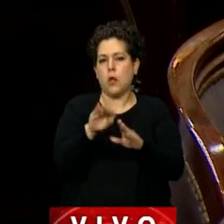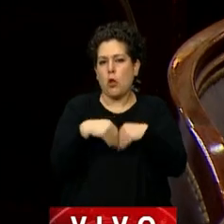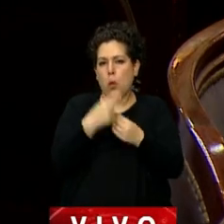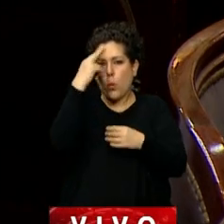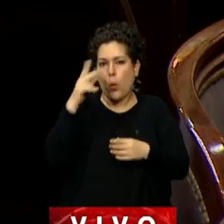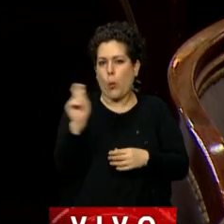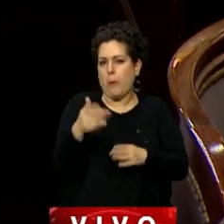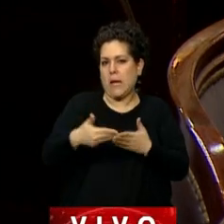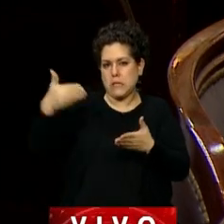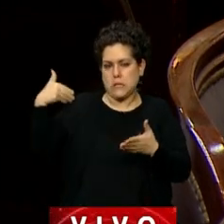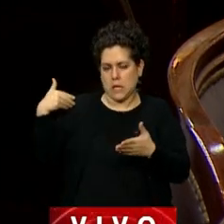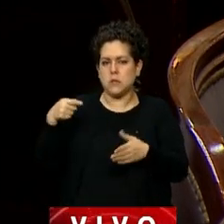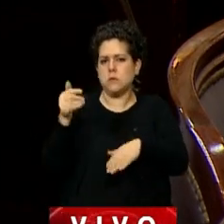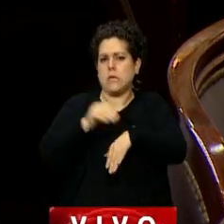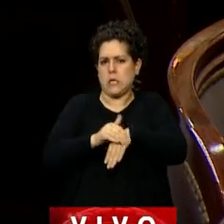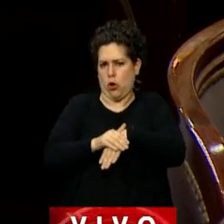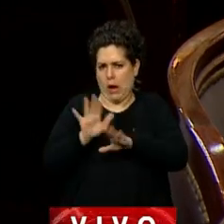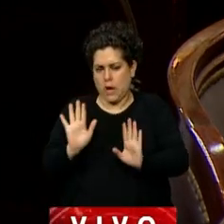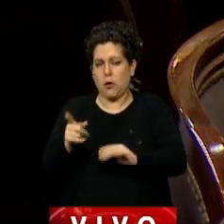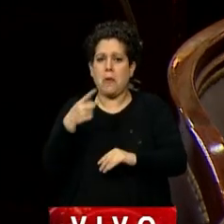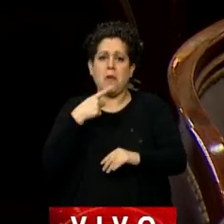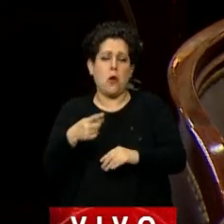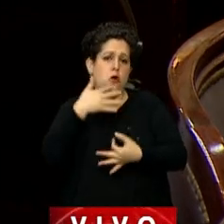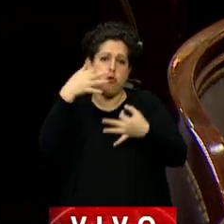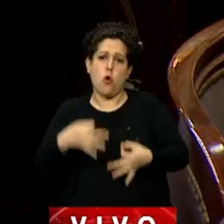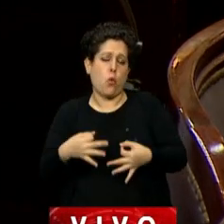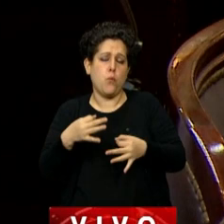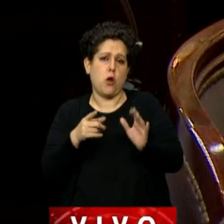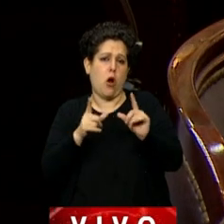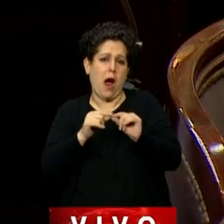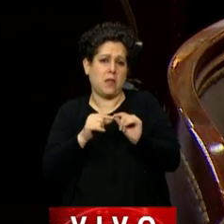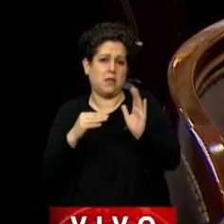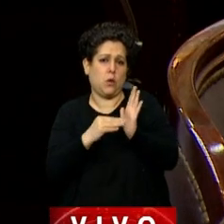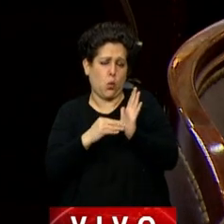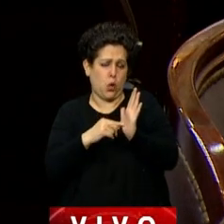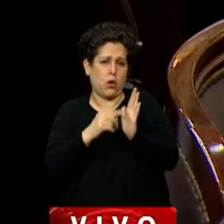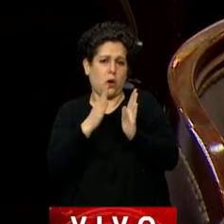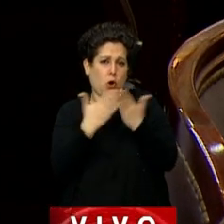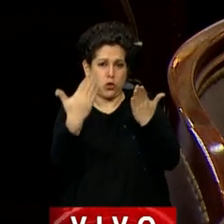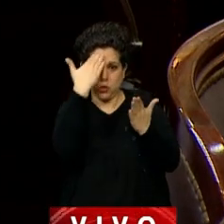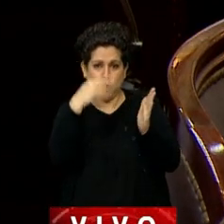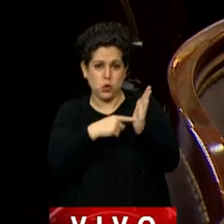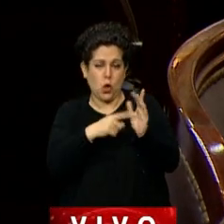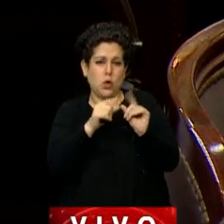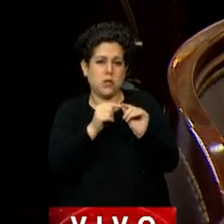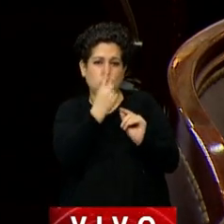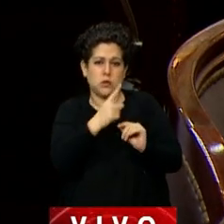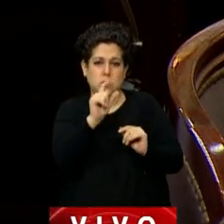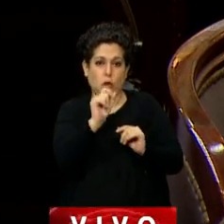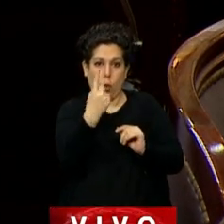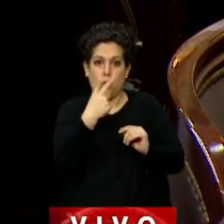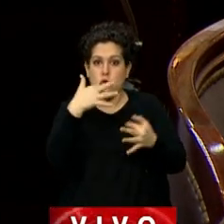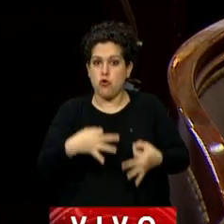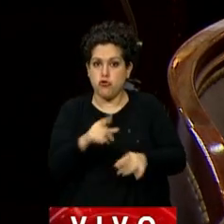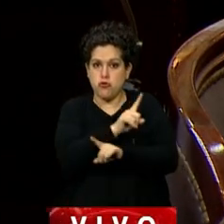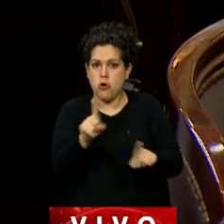9 meses. Por supuesto que al no cumplir con el artículo 101 de la Constitución, él nos impide a nosotros